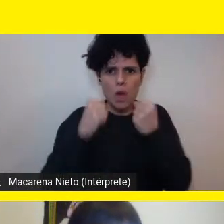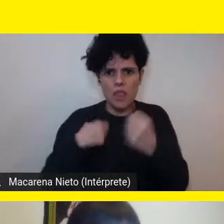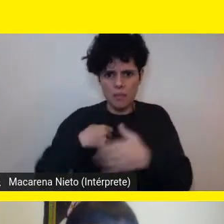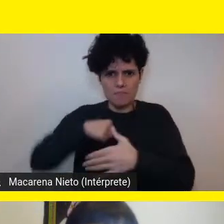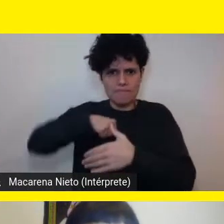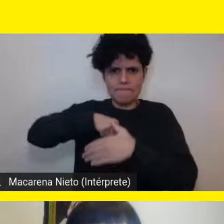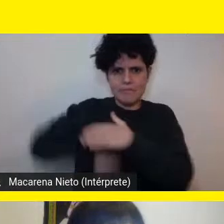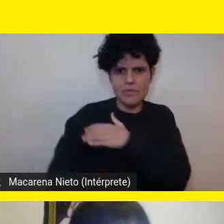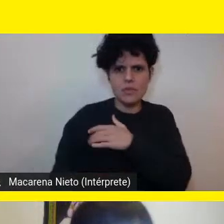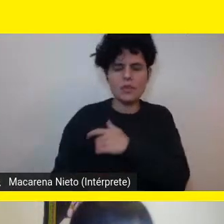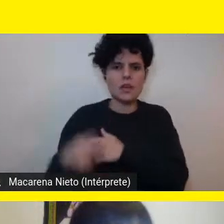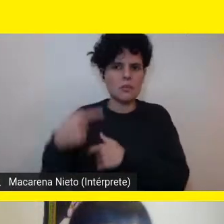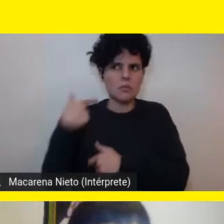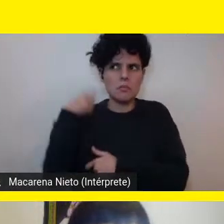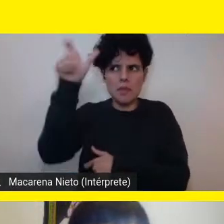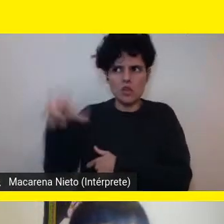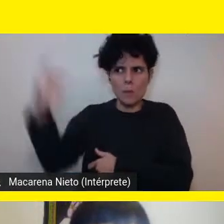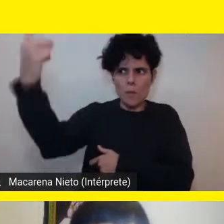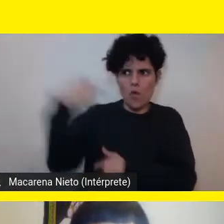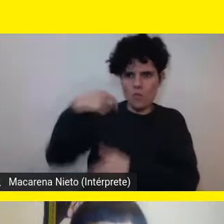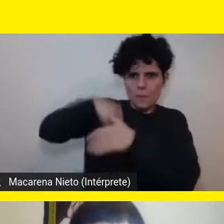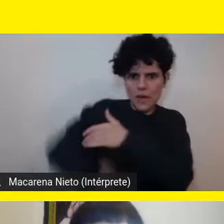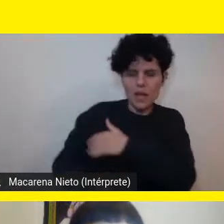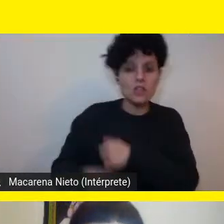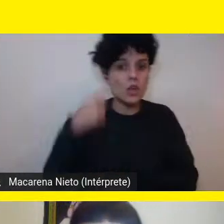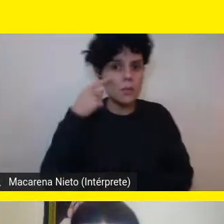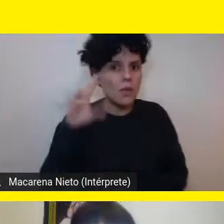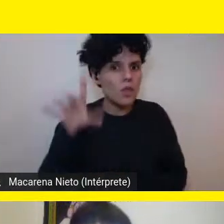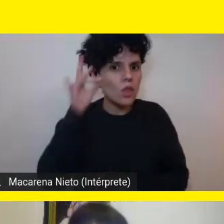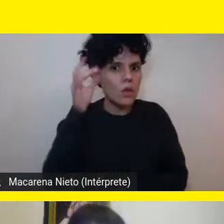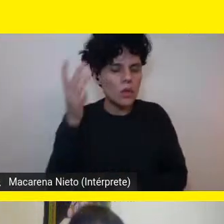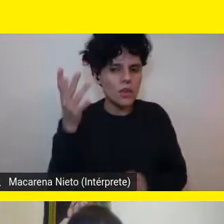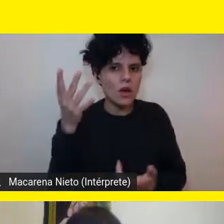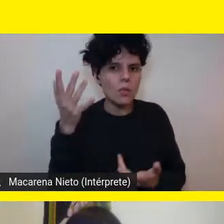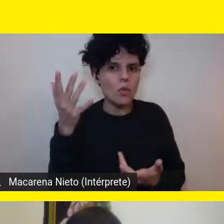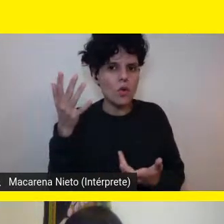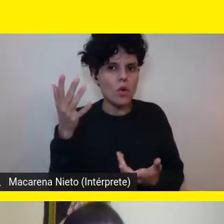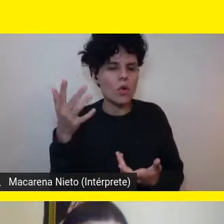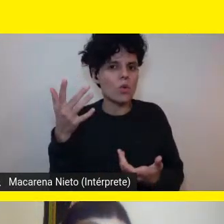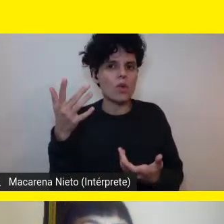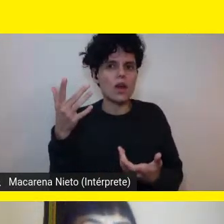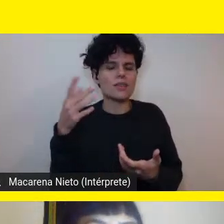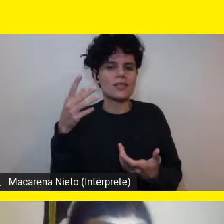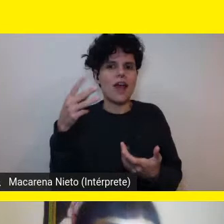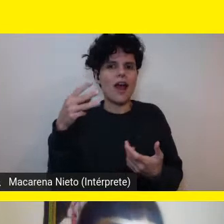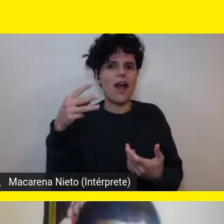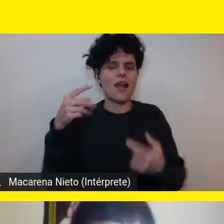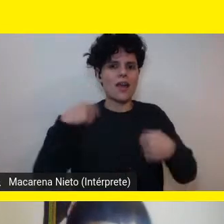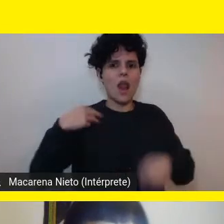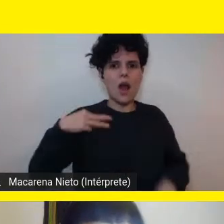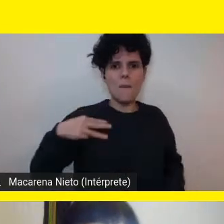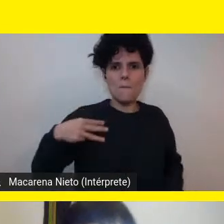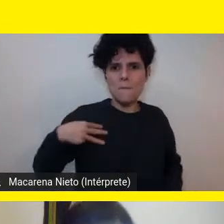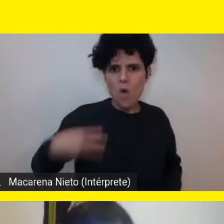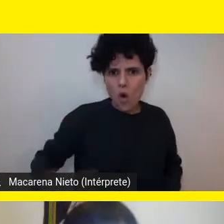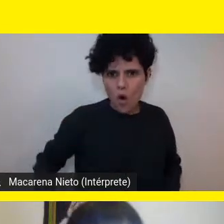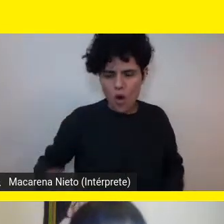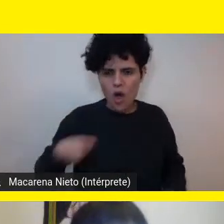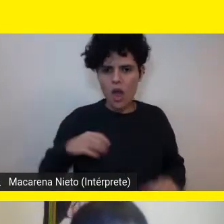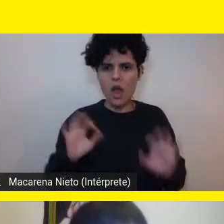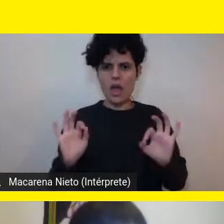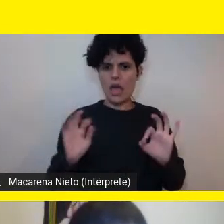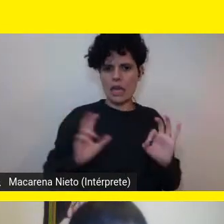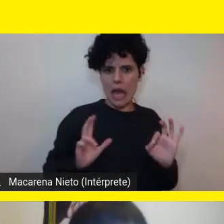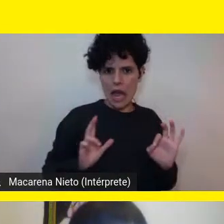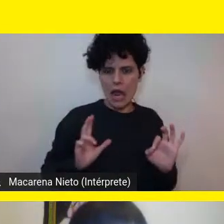materno, evidentemente yo observo una contradicción moral grosera. Una contradicción moral en términos de que si alguien va,